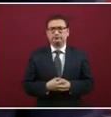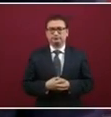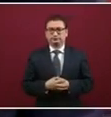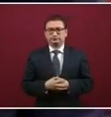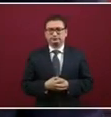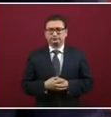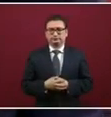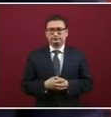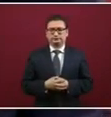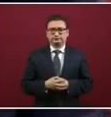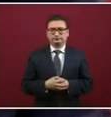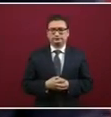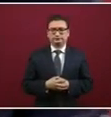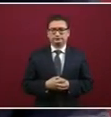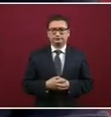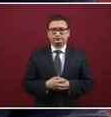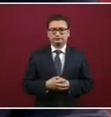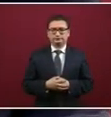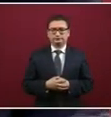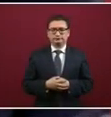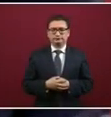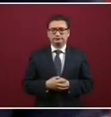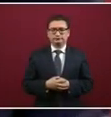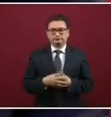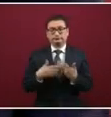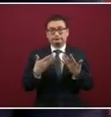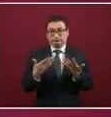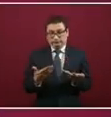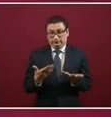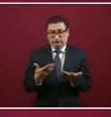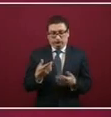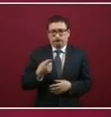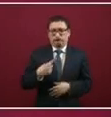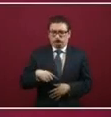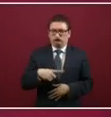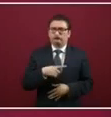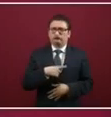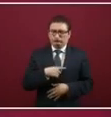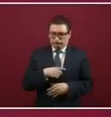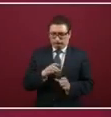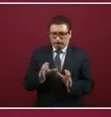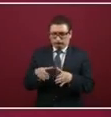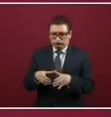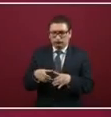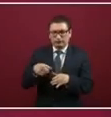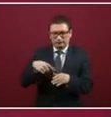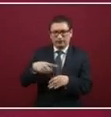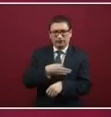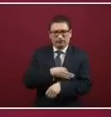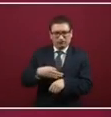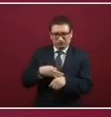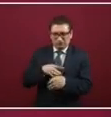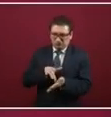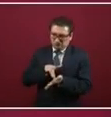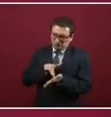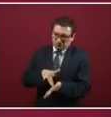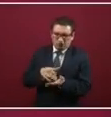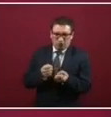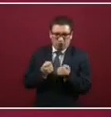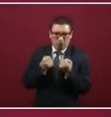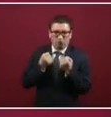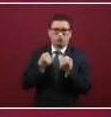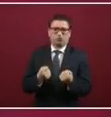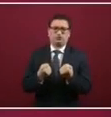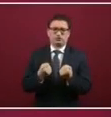Entonces, tenemos que fortalecer a la familia. Siempre lo